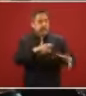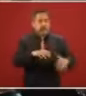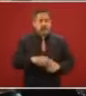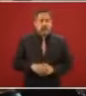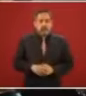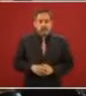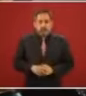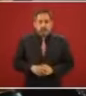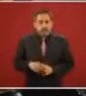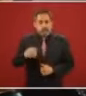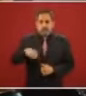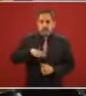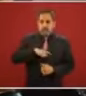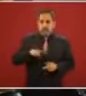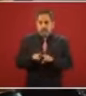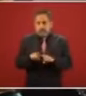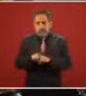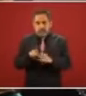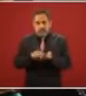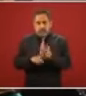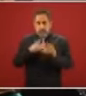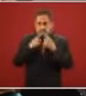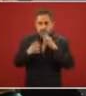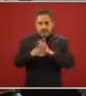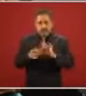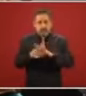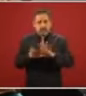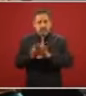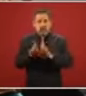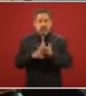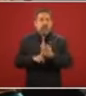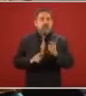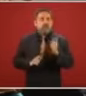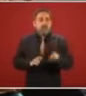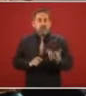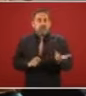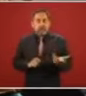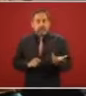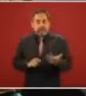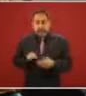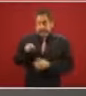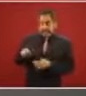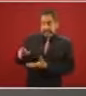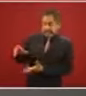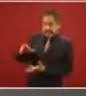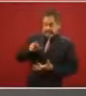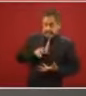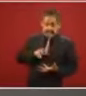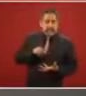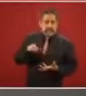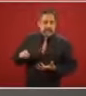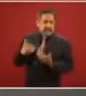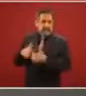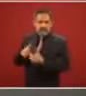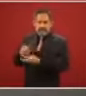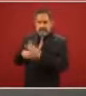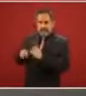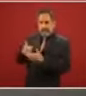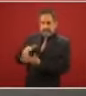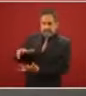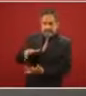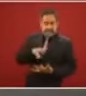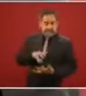Estamos también buscando que el fertilizante que se produzca